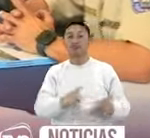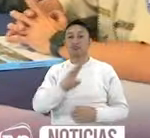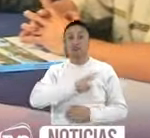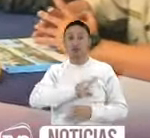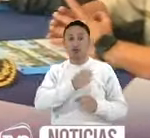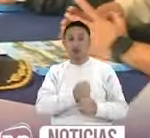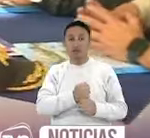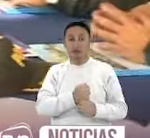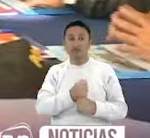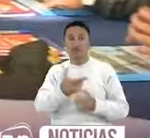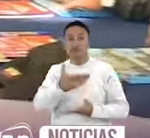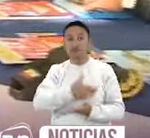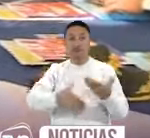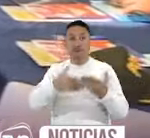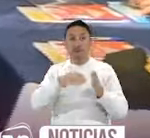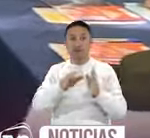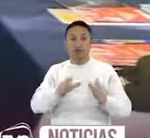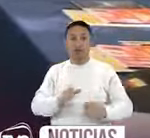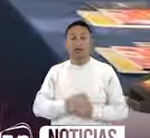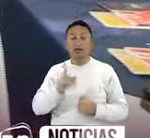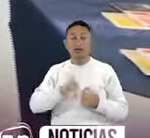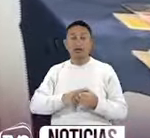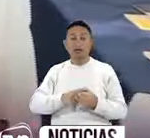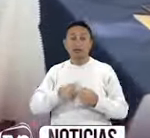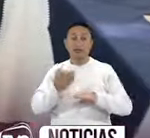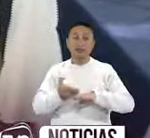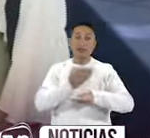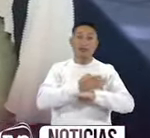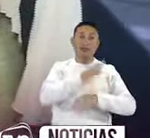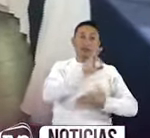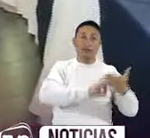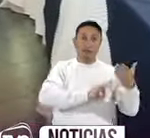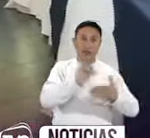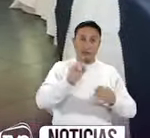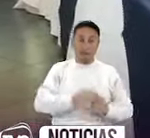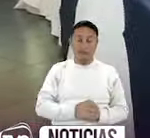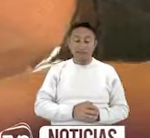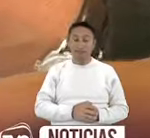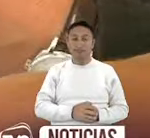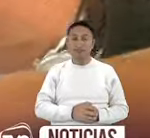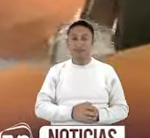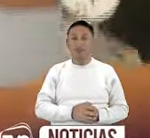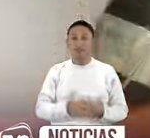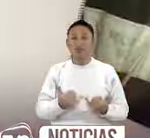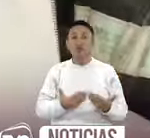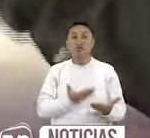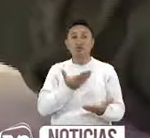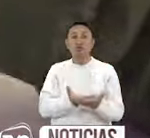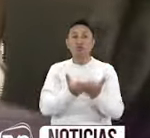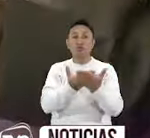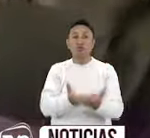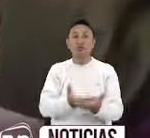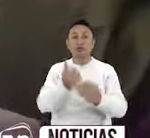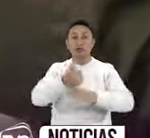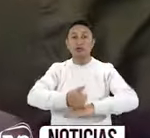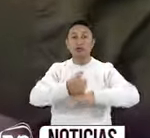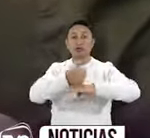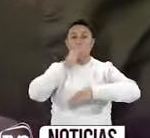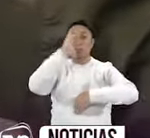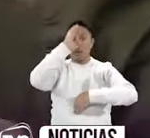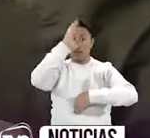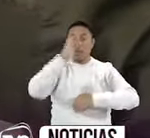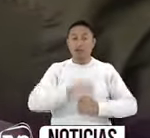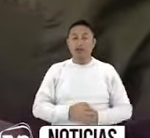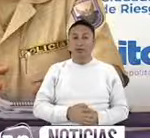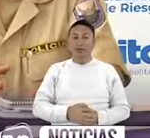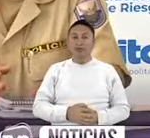Convivencia Ciudadana de Quito, aprobado el año anterior por el Consejo Metropolitano, fue presentado ante las máximas autoridades de la Policía Nacional.